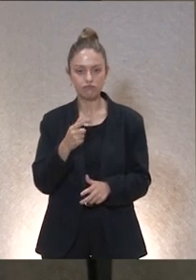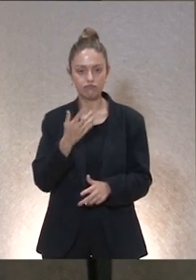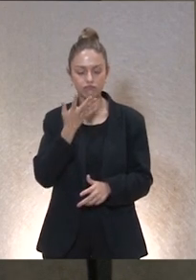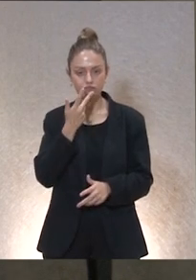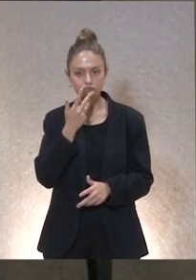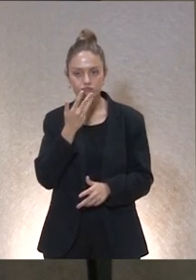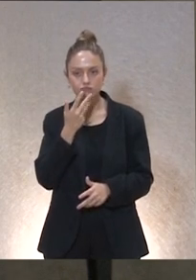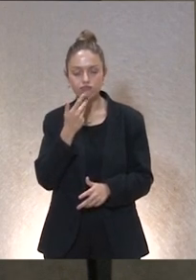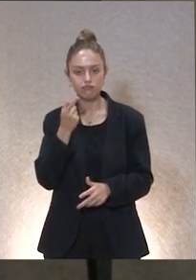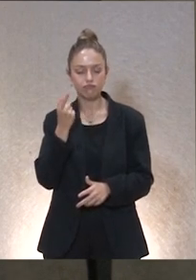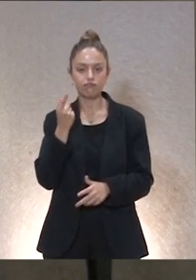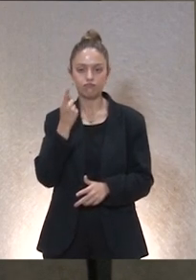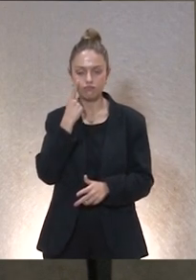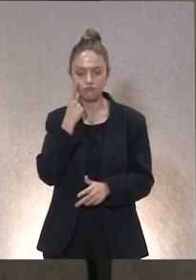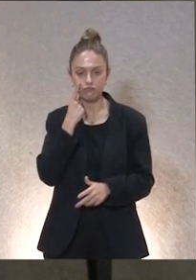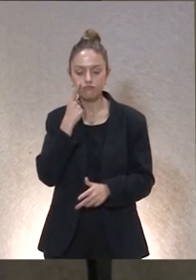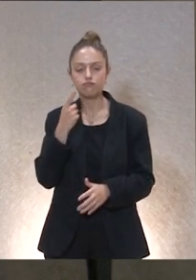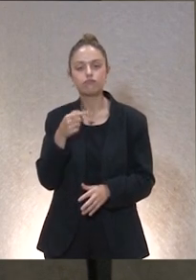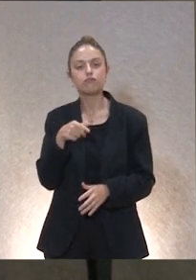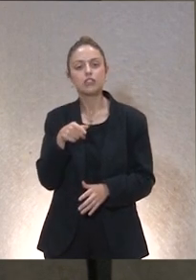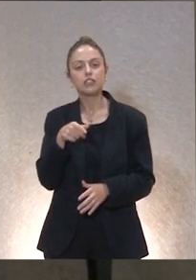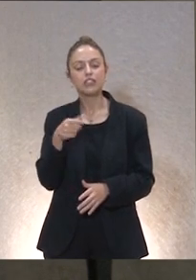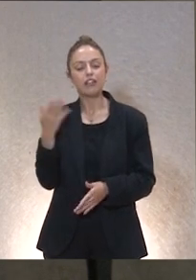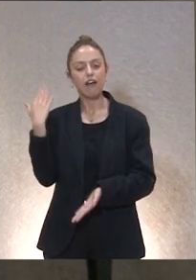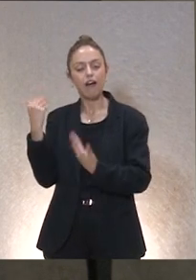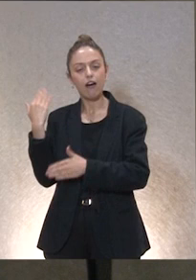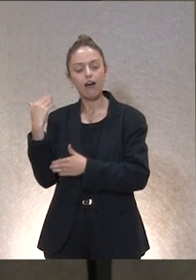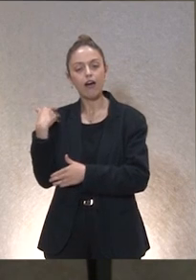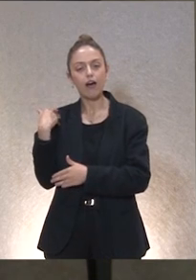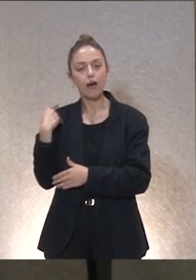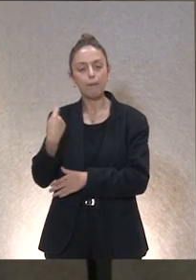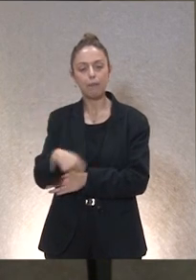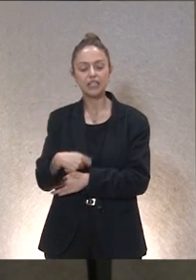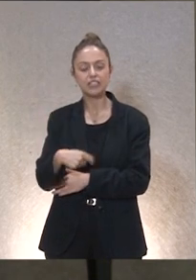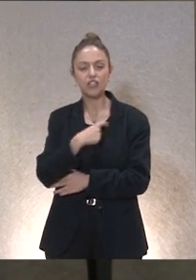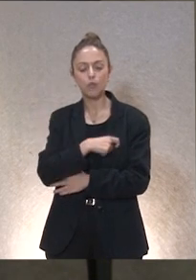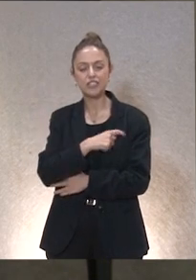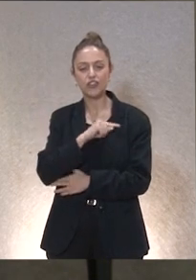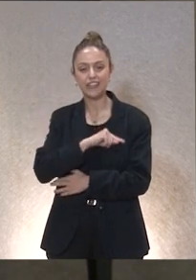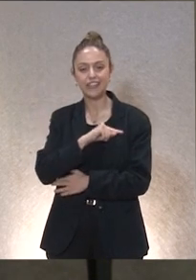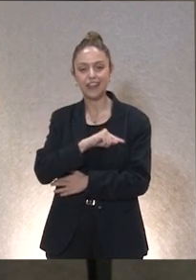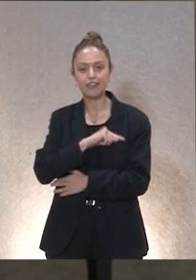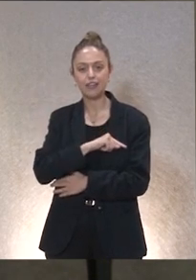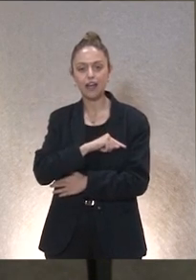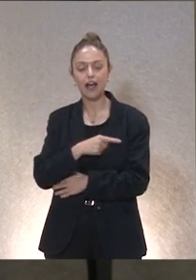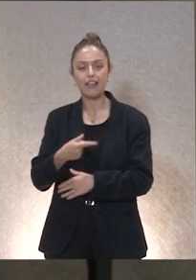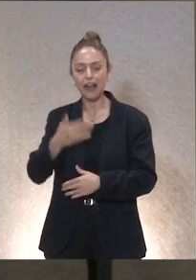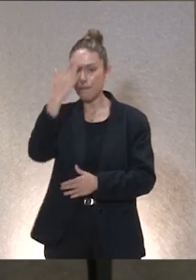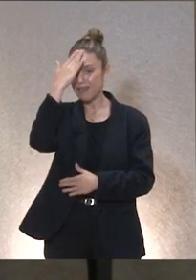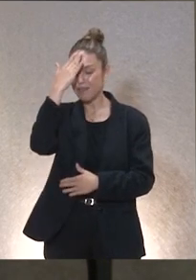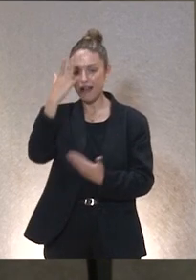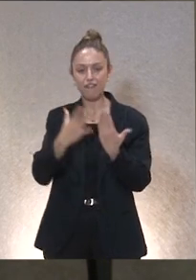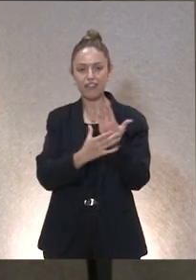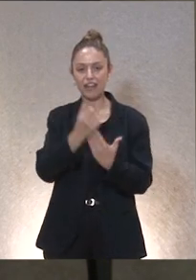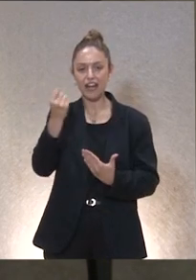profesión periodística y desde hace algún tiempo preside la comisión de ética de la principal Federación